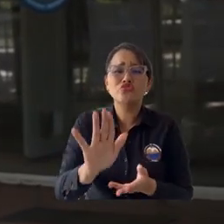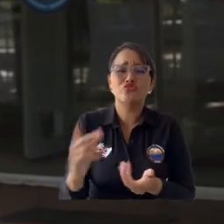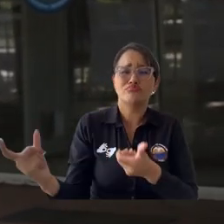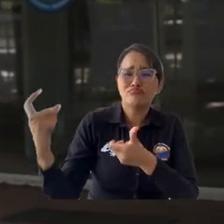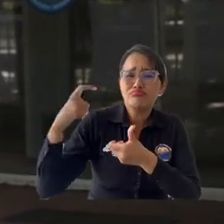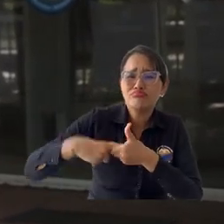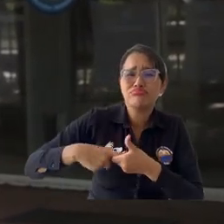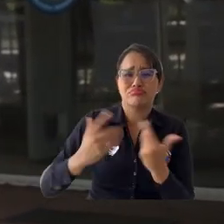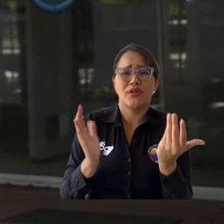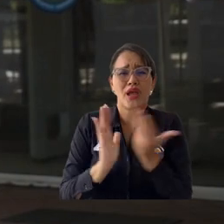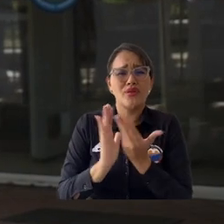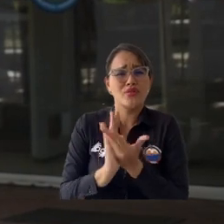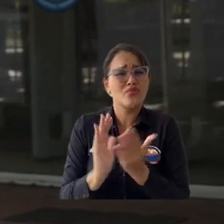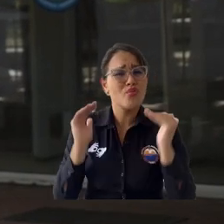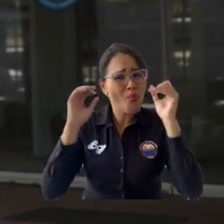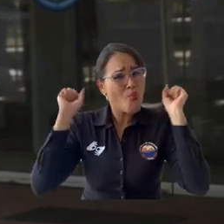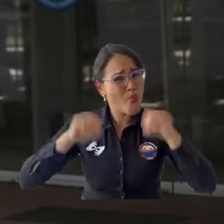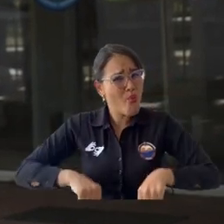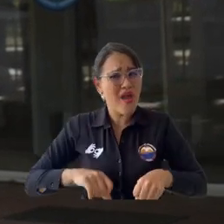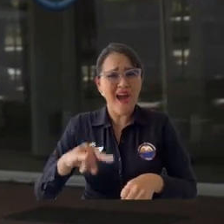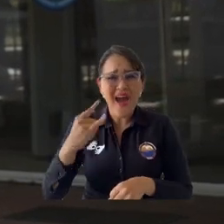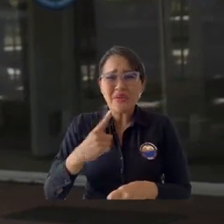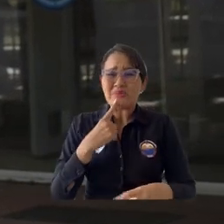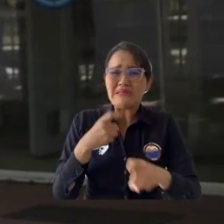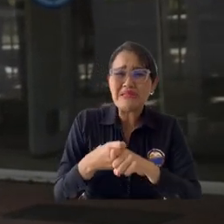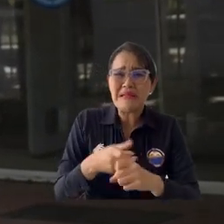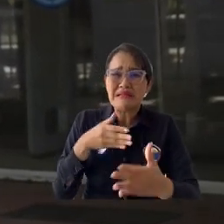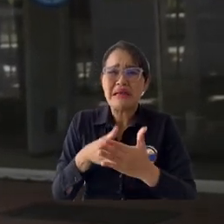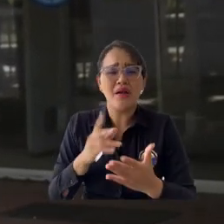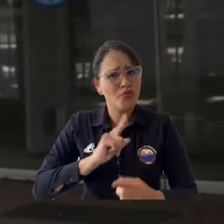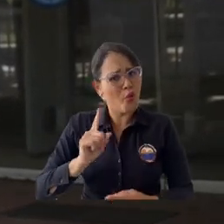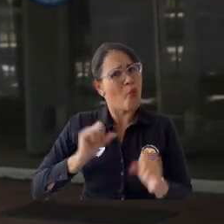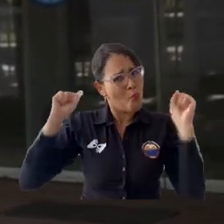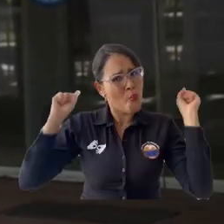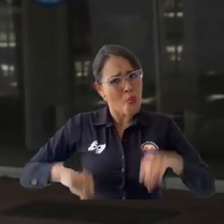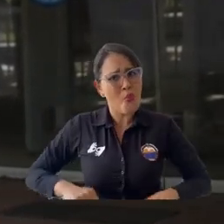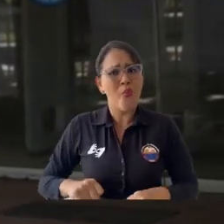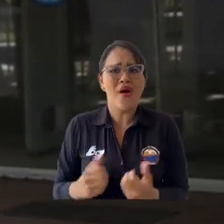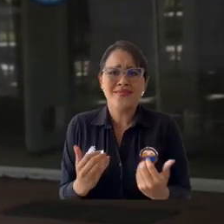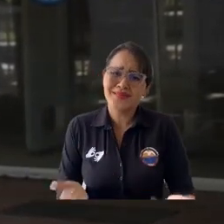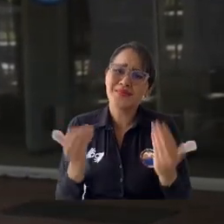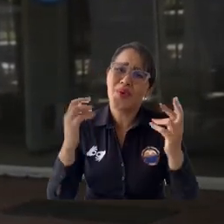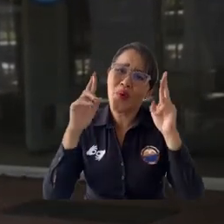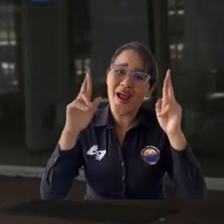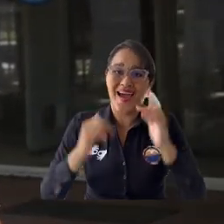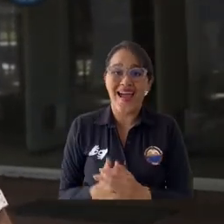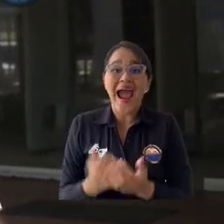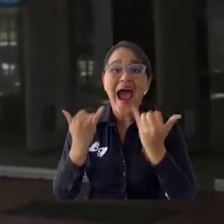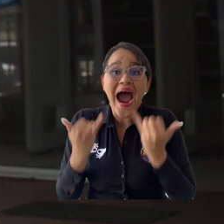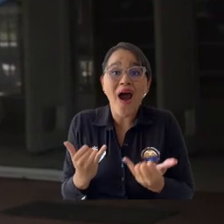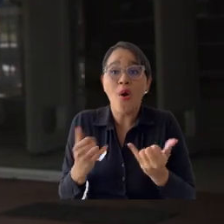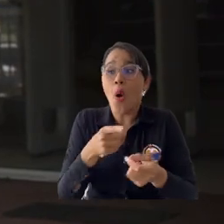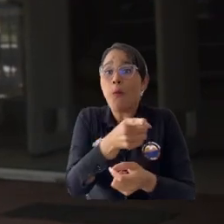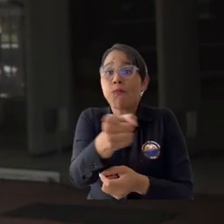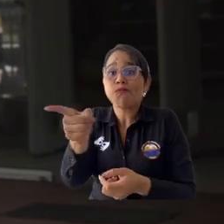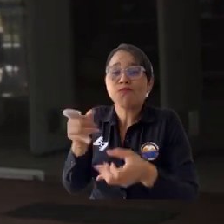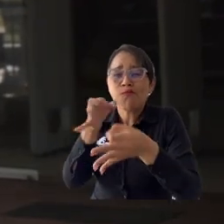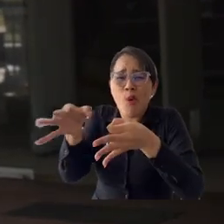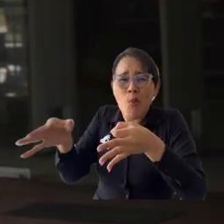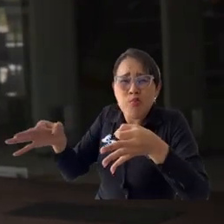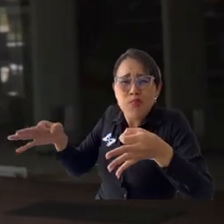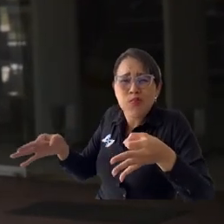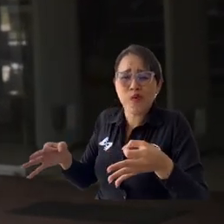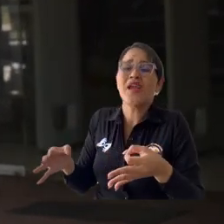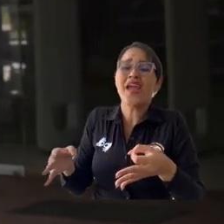sin tantas barreras, sin tantas limitaciones. Significa que nuestros pueblos se están acercando a una universidad que les está abriendo